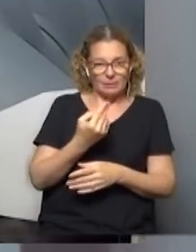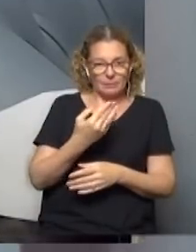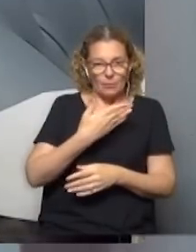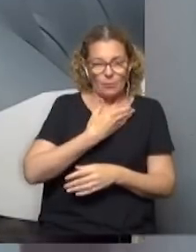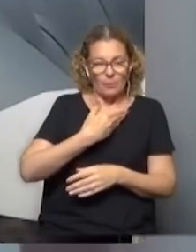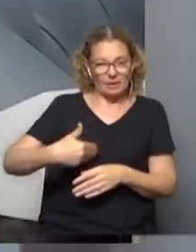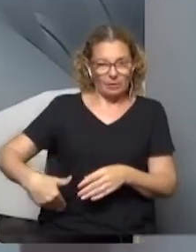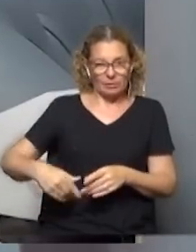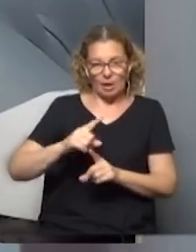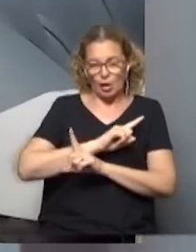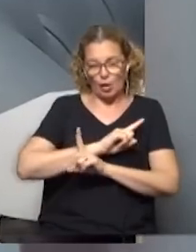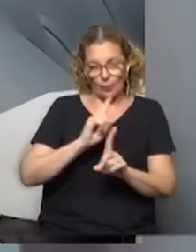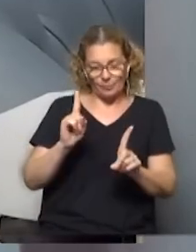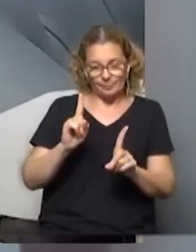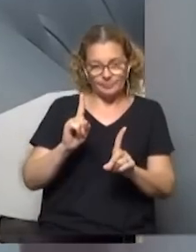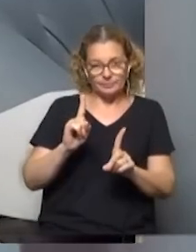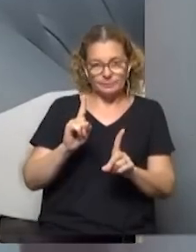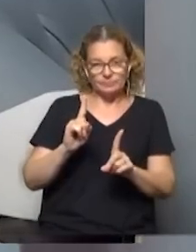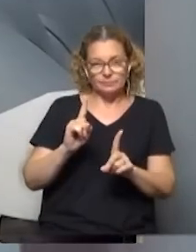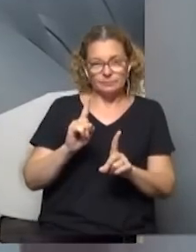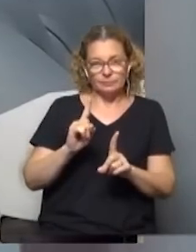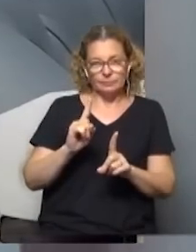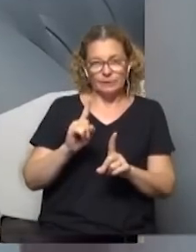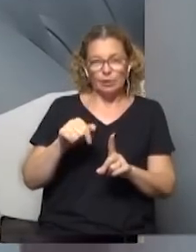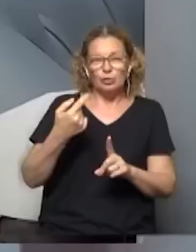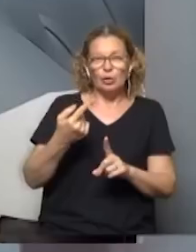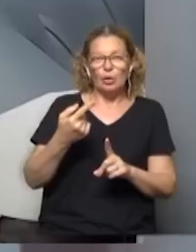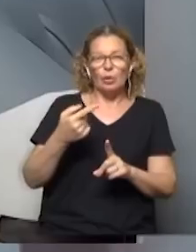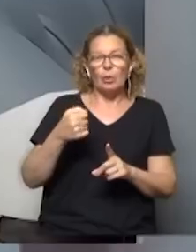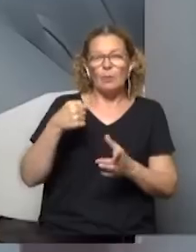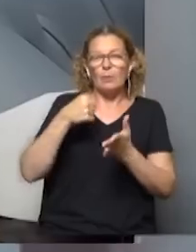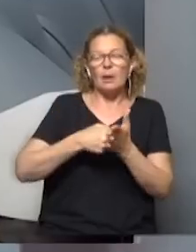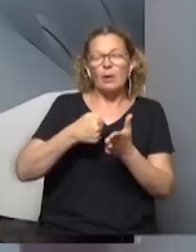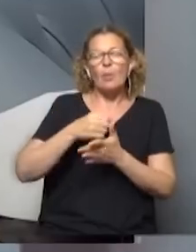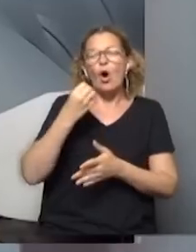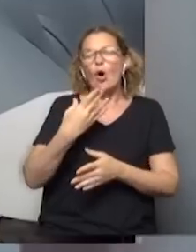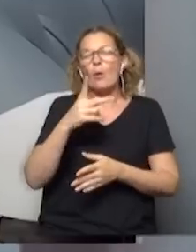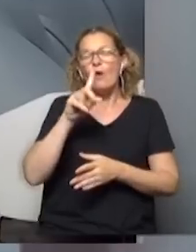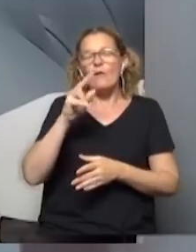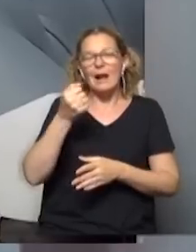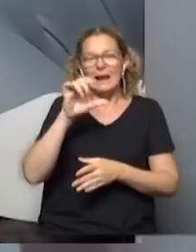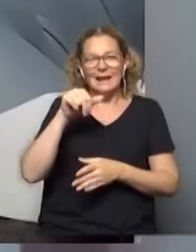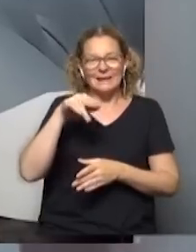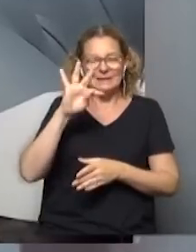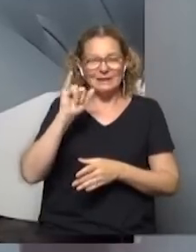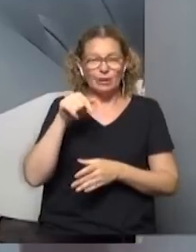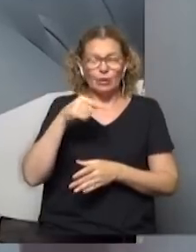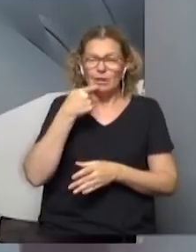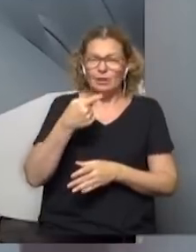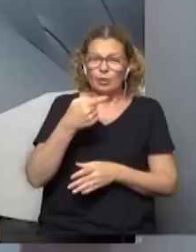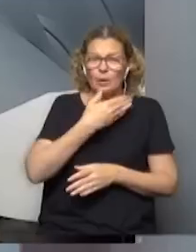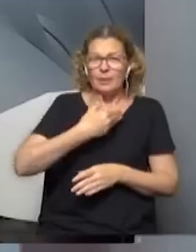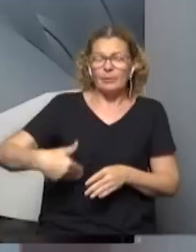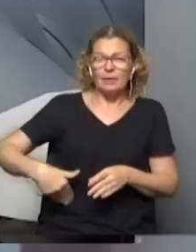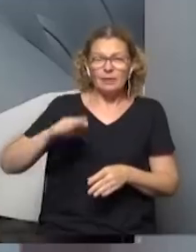no vamos a permitir ni los voceros golpistas como Esteban Valiente y que hoy salieron a decir que el presidente